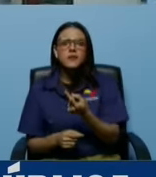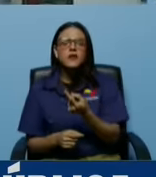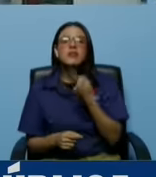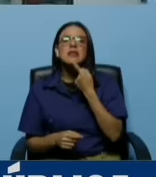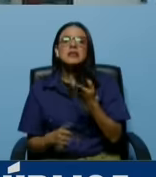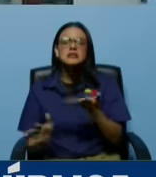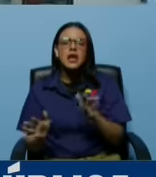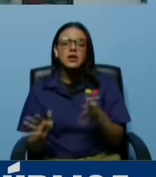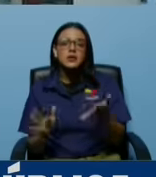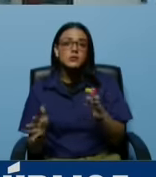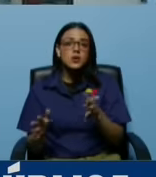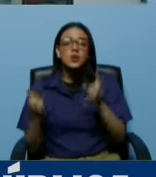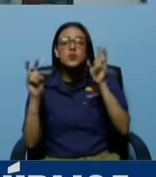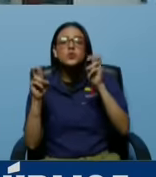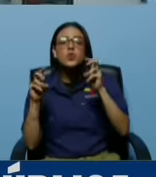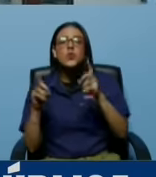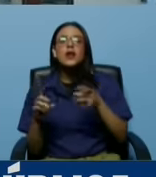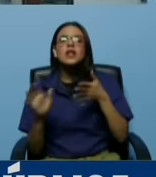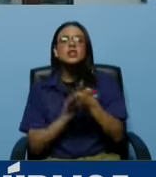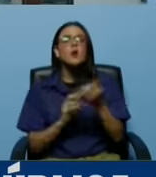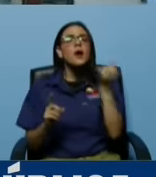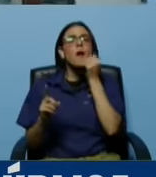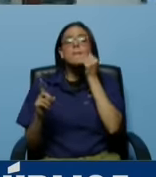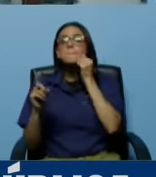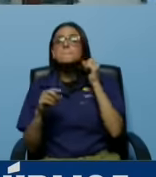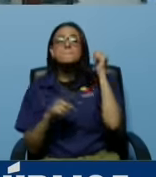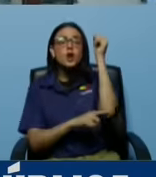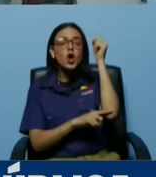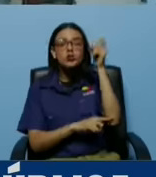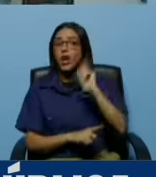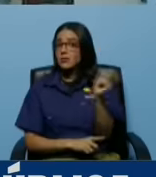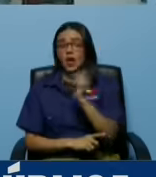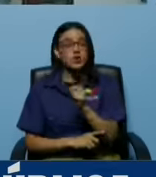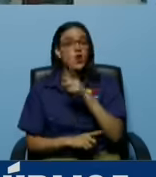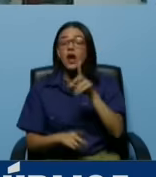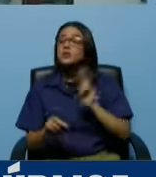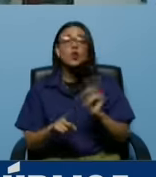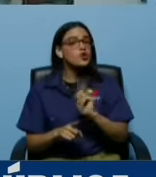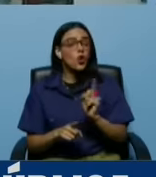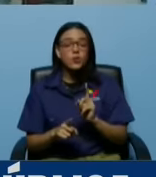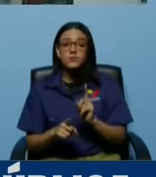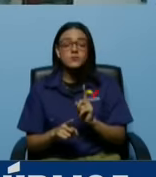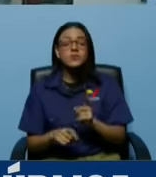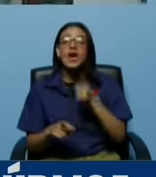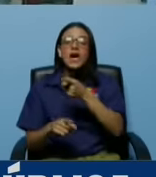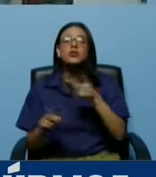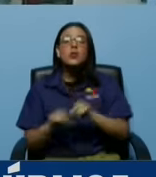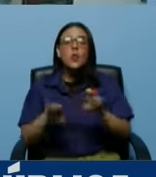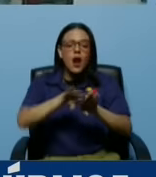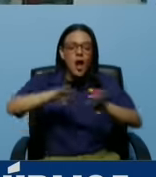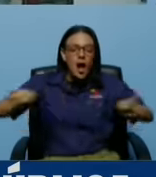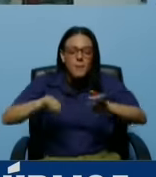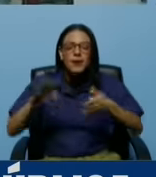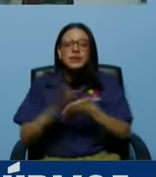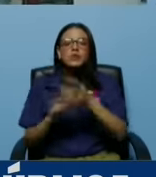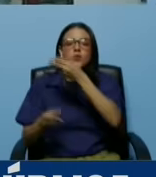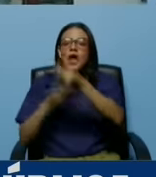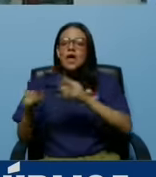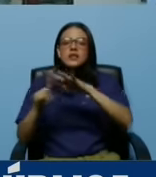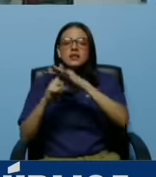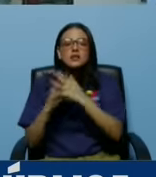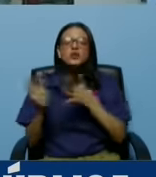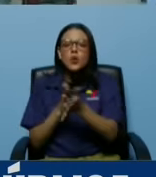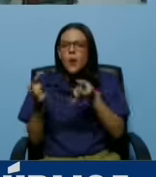a supuestas protestas. No fueron protestas, no fueron manifestaciones, fueron actos terroristas,